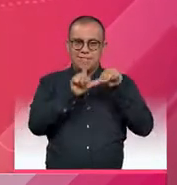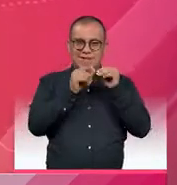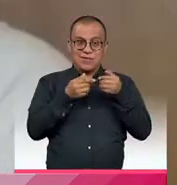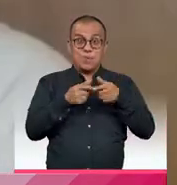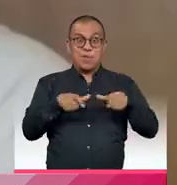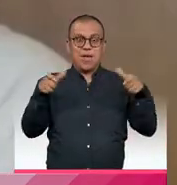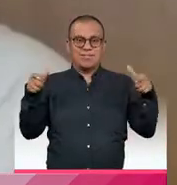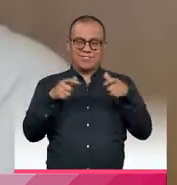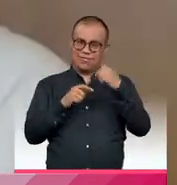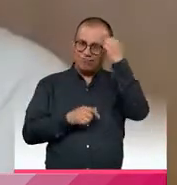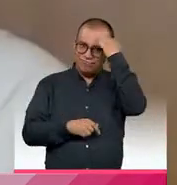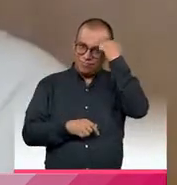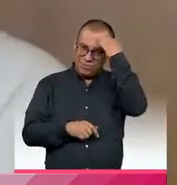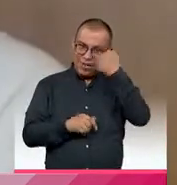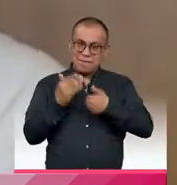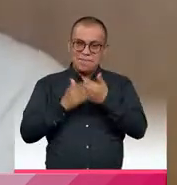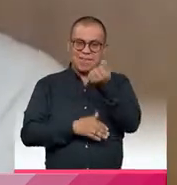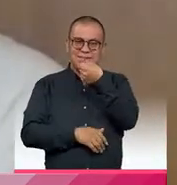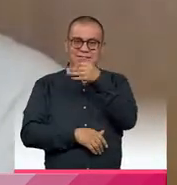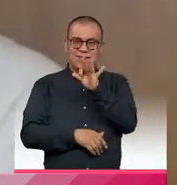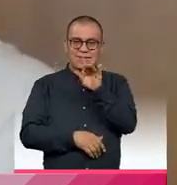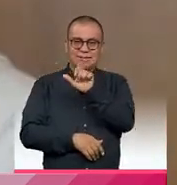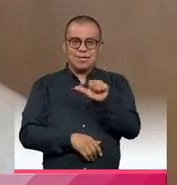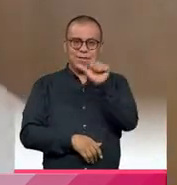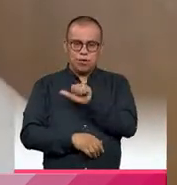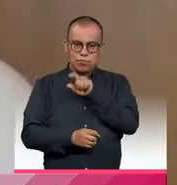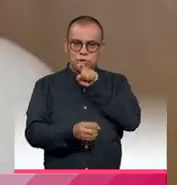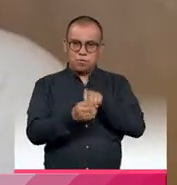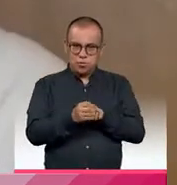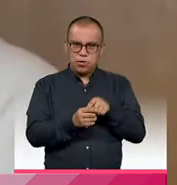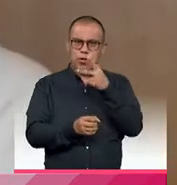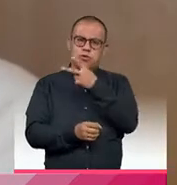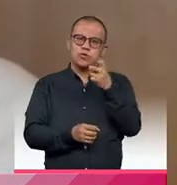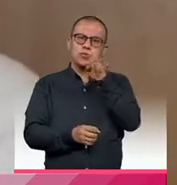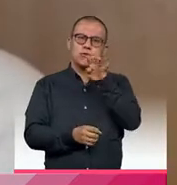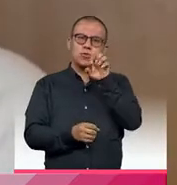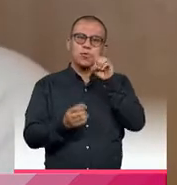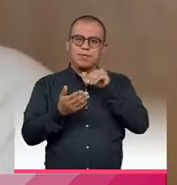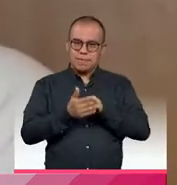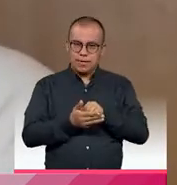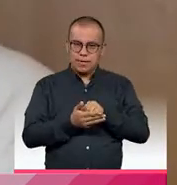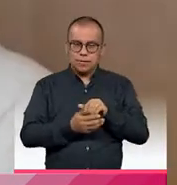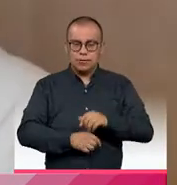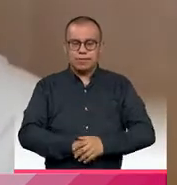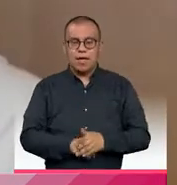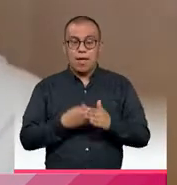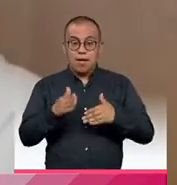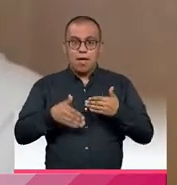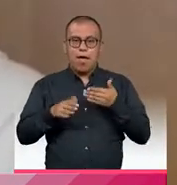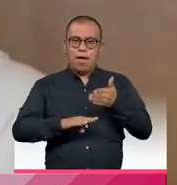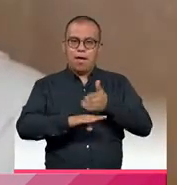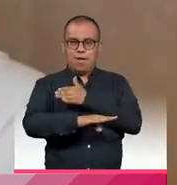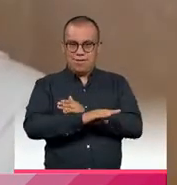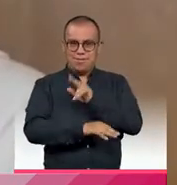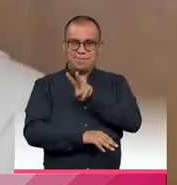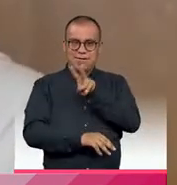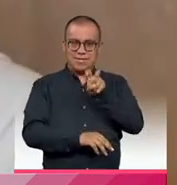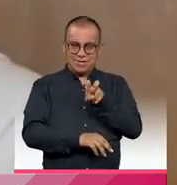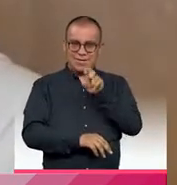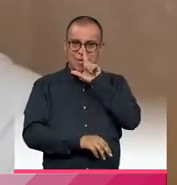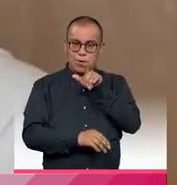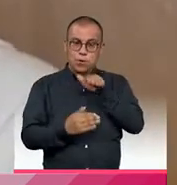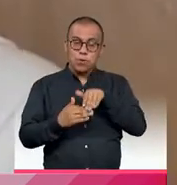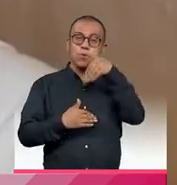Aperturas. Comienza el 13 de agosto. La inscripción vale 290 mil pesos hasta antes del 27 de julio,